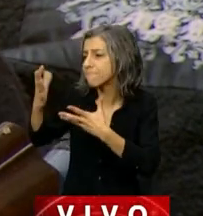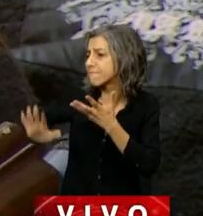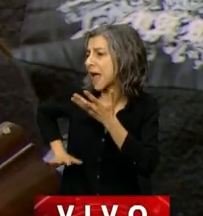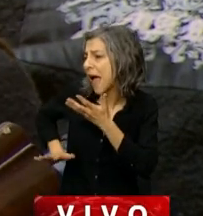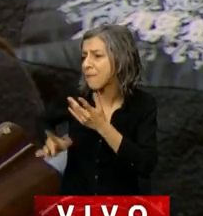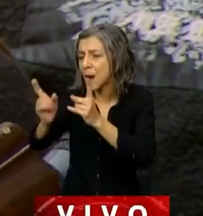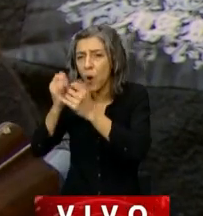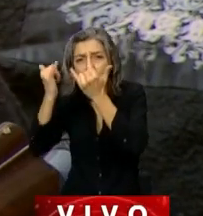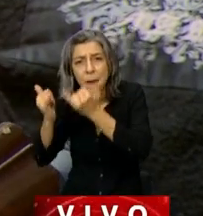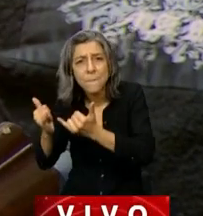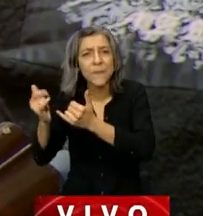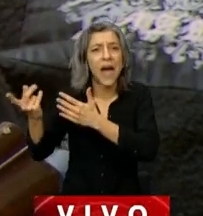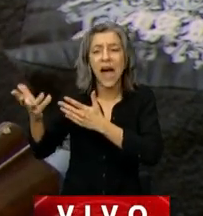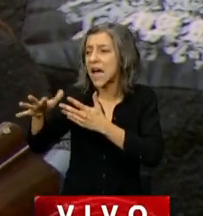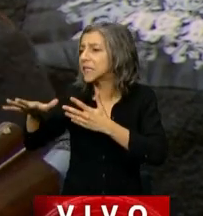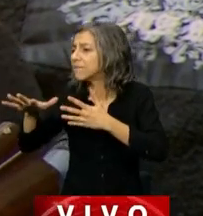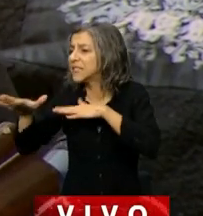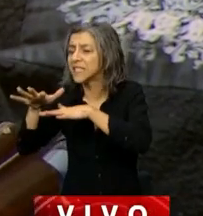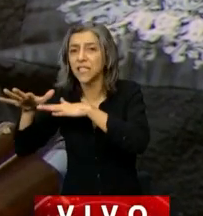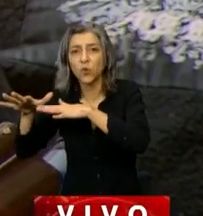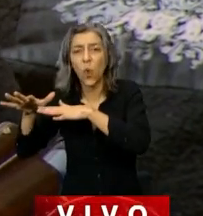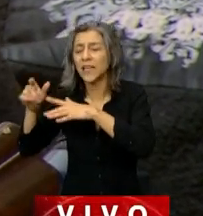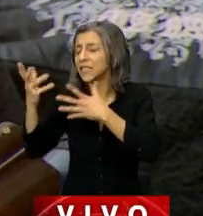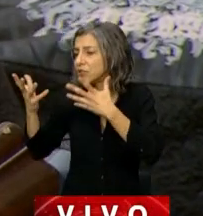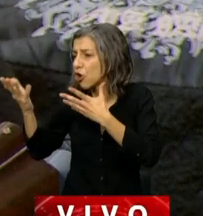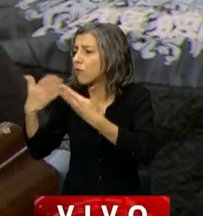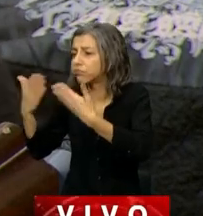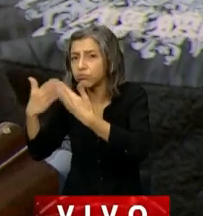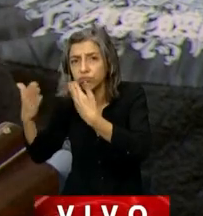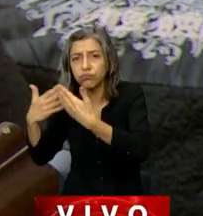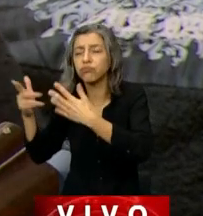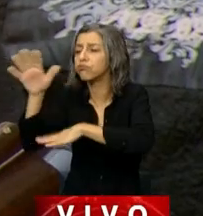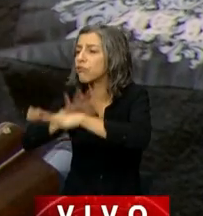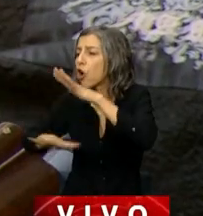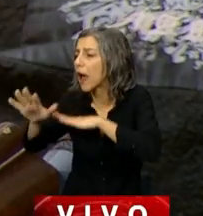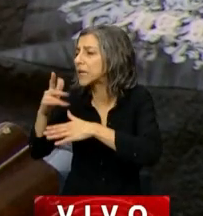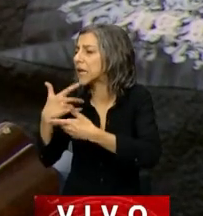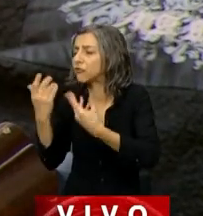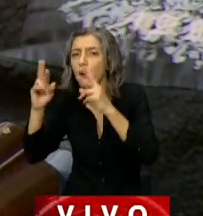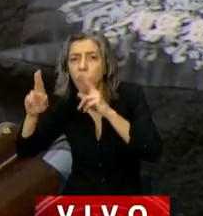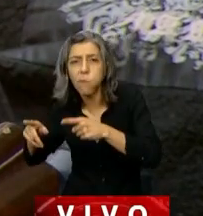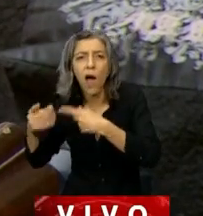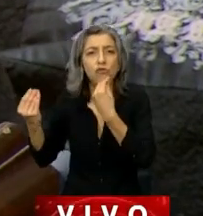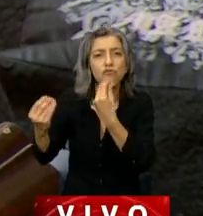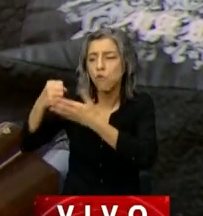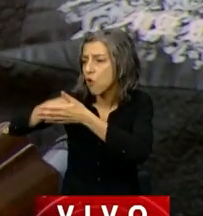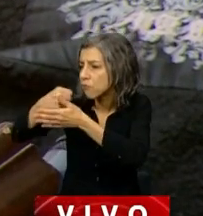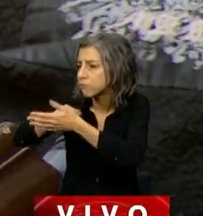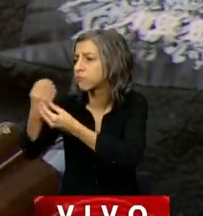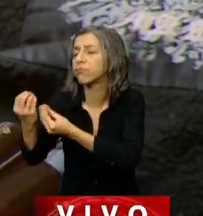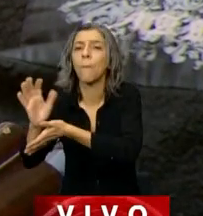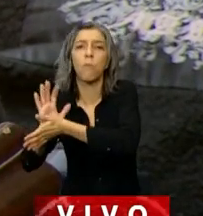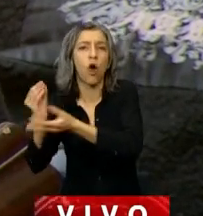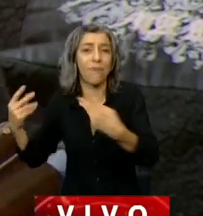cómo están afectadas esas poblaciones y cómo necesitamos seguir organizados y peleando contra esta política